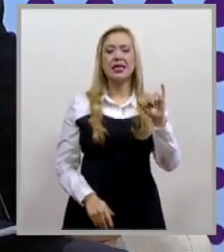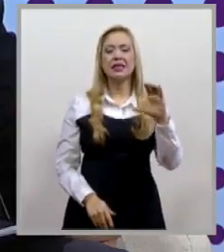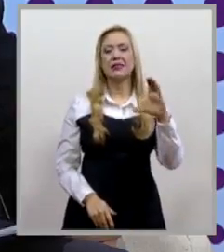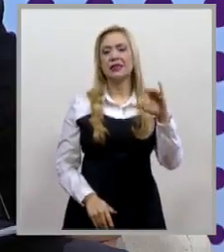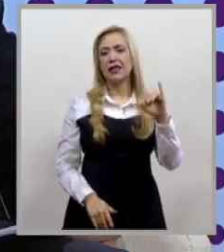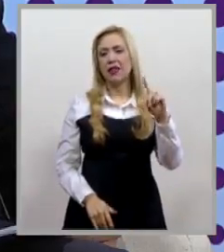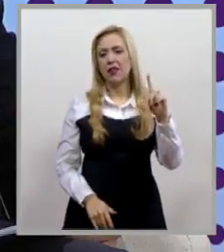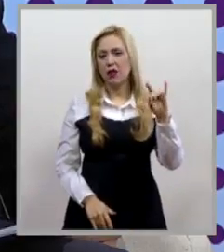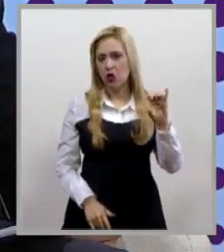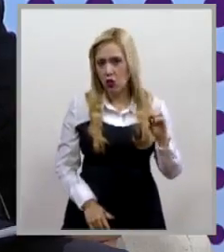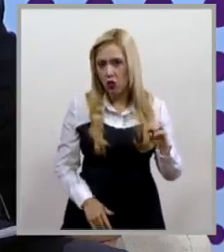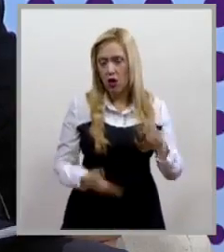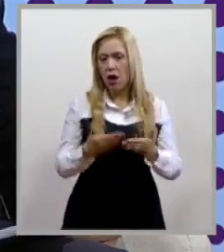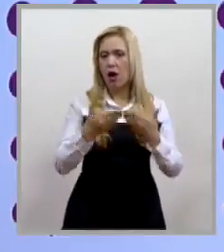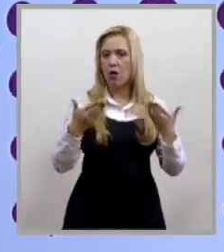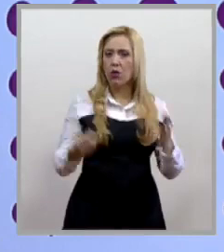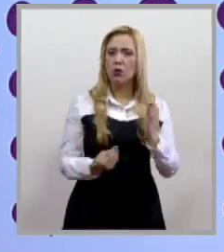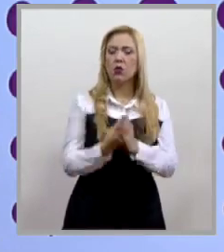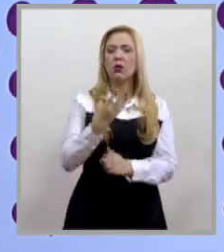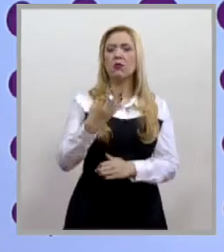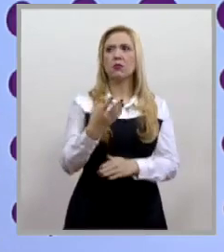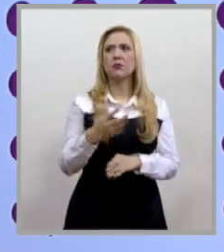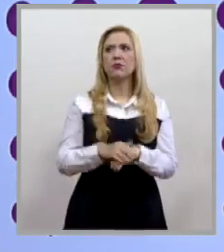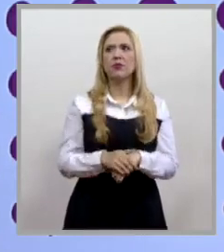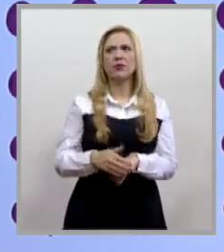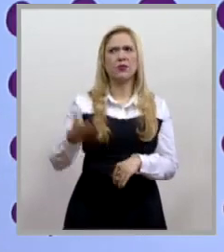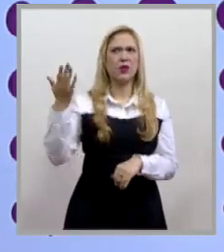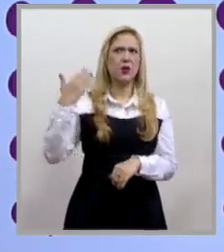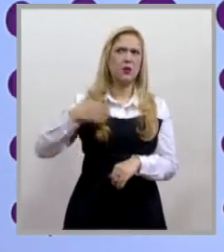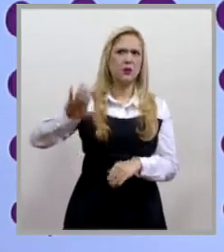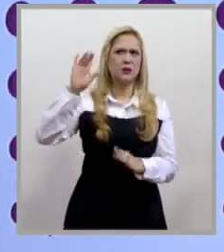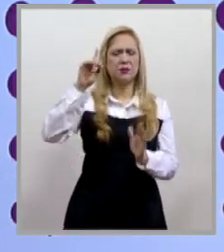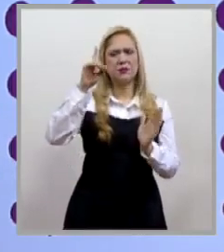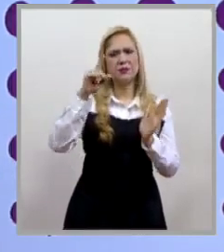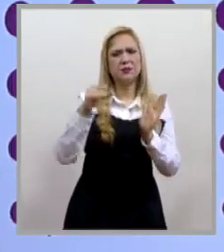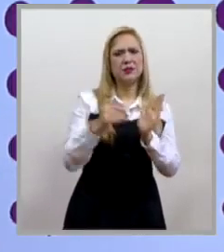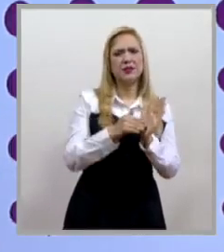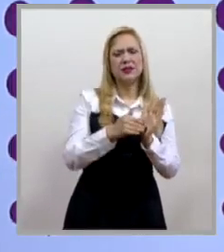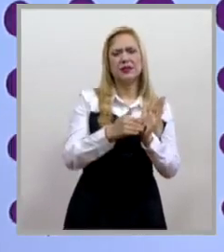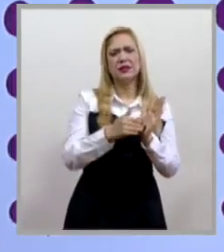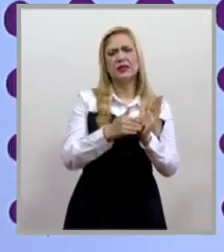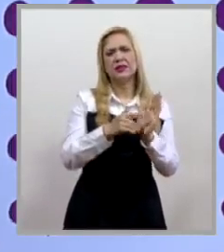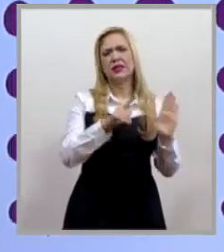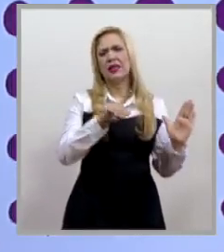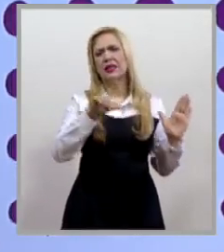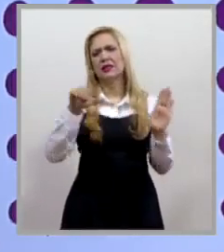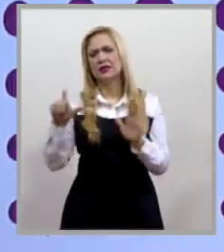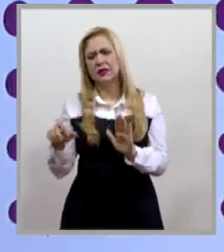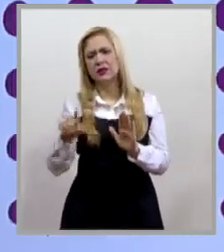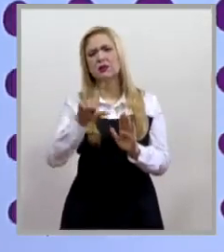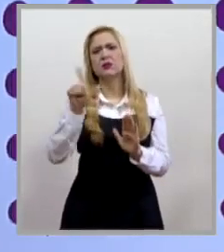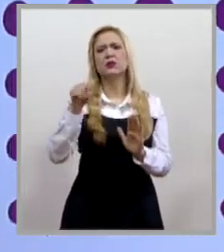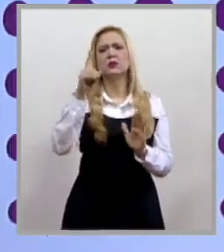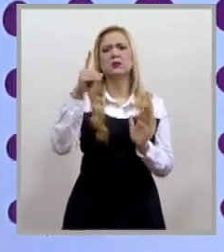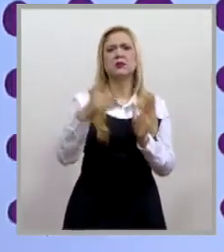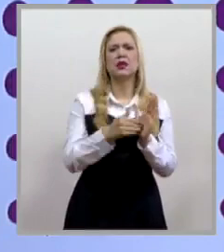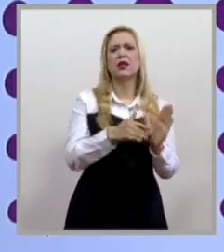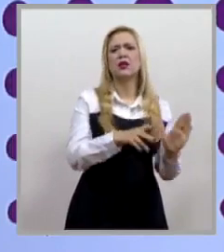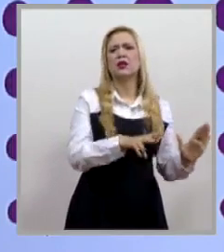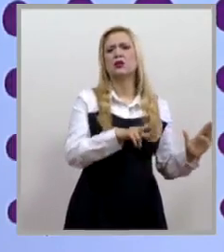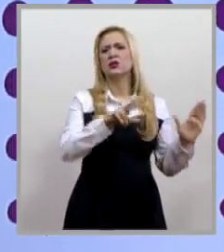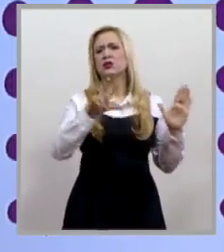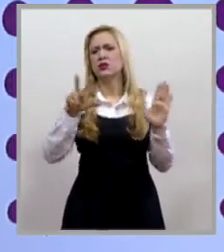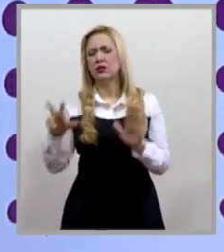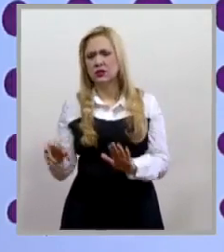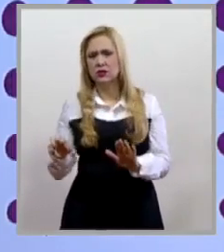algunos antecedentes, desde finales del siglo XVIII, principios del siglo XIX, pero es en la década